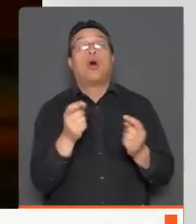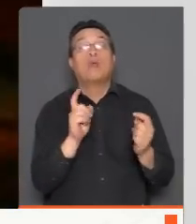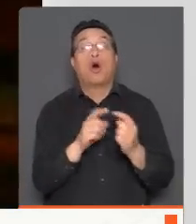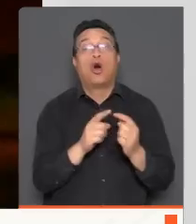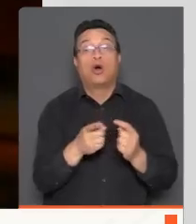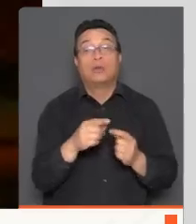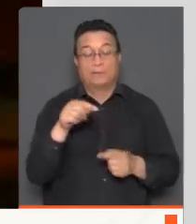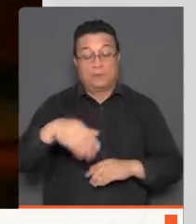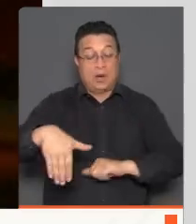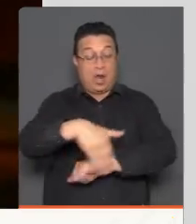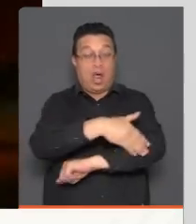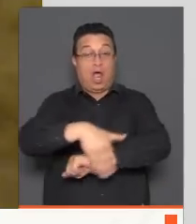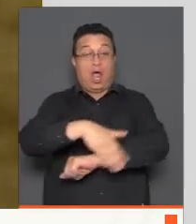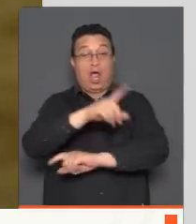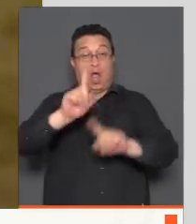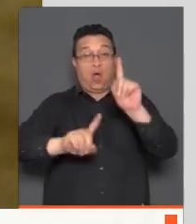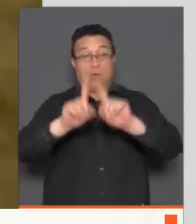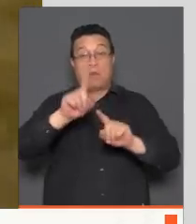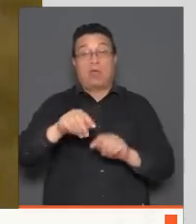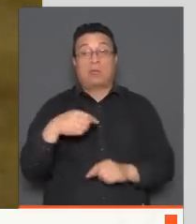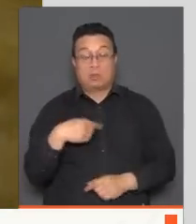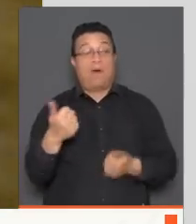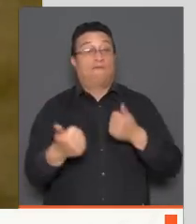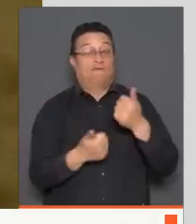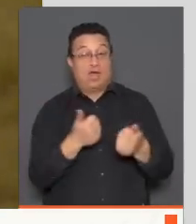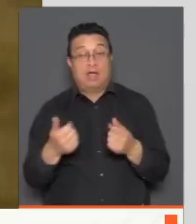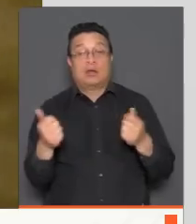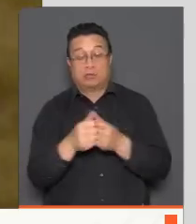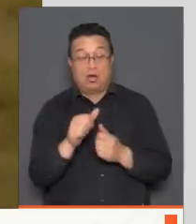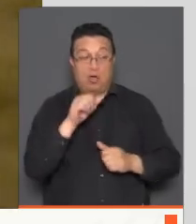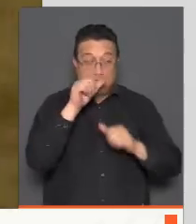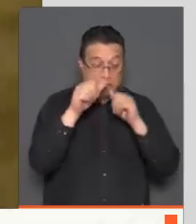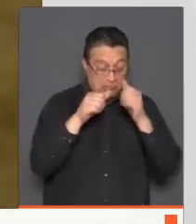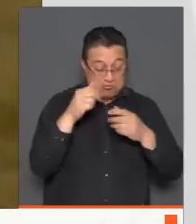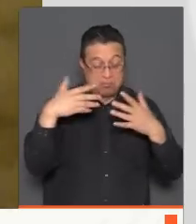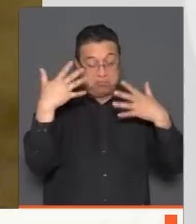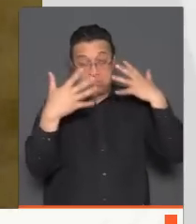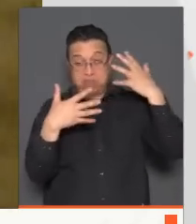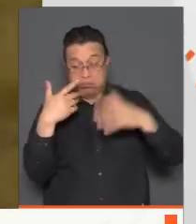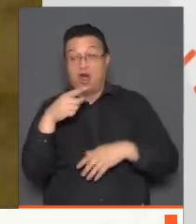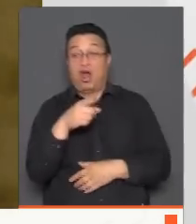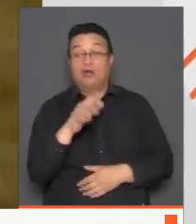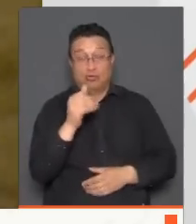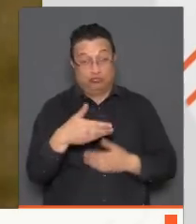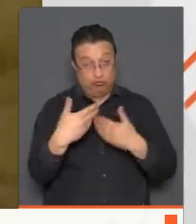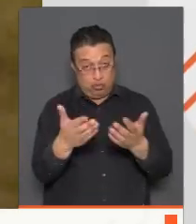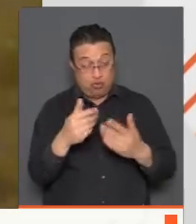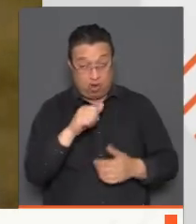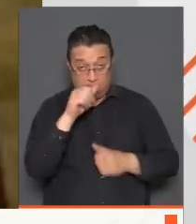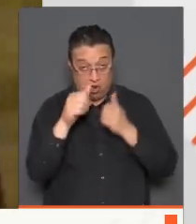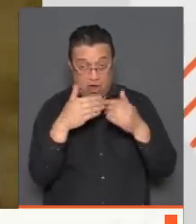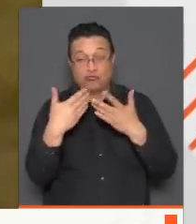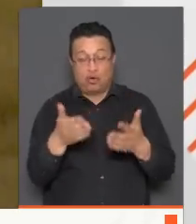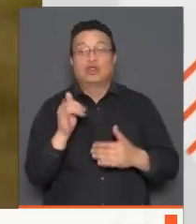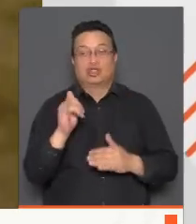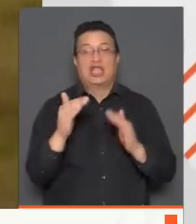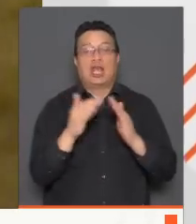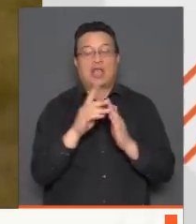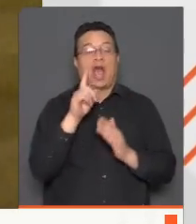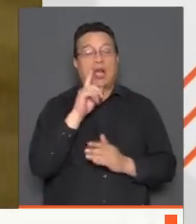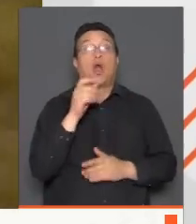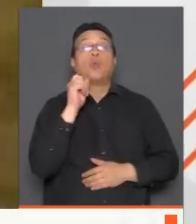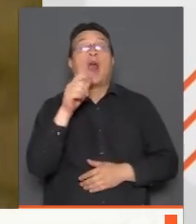en Ahumada lo pillé. Compartí la fiesta, me drogué todo. ¿Te drogó? ¿Te pasó droga? Sí, había droga en la casa. ¿Qué tipo de